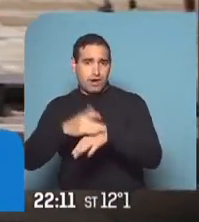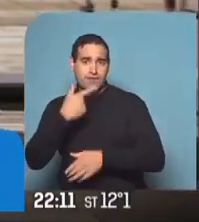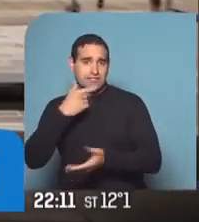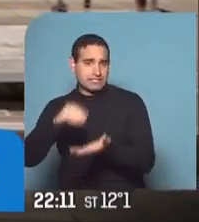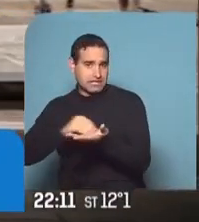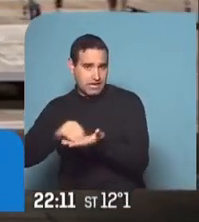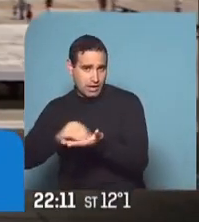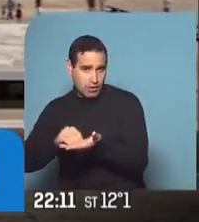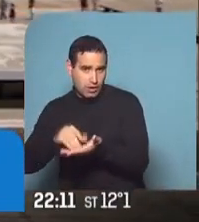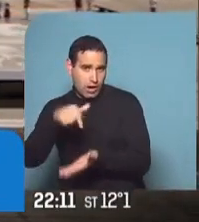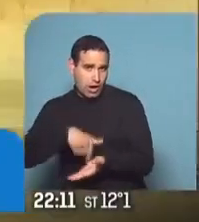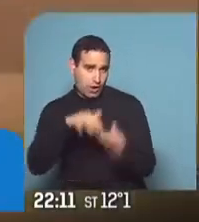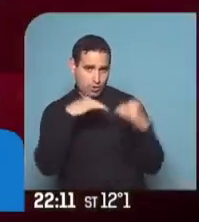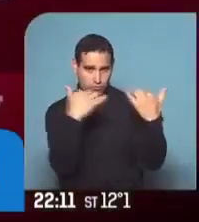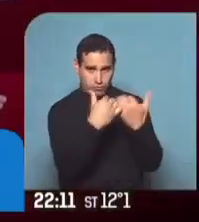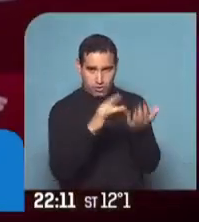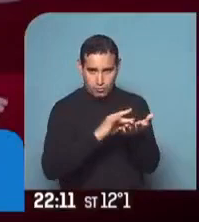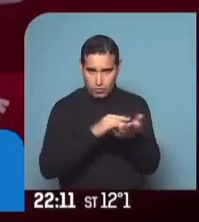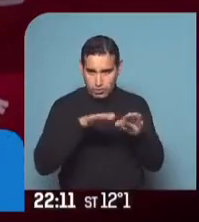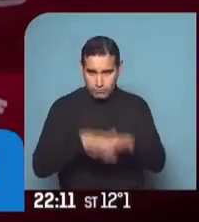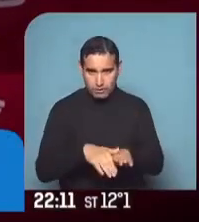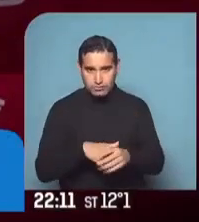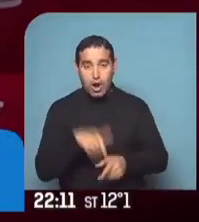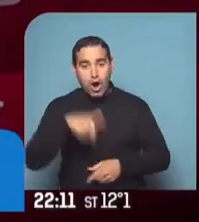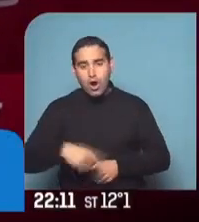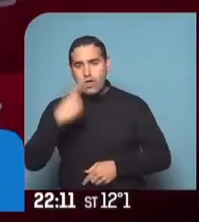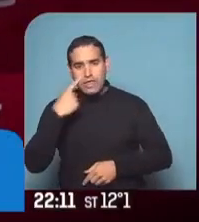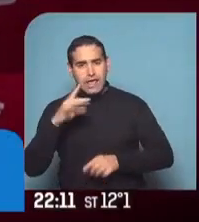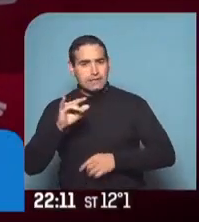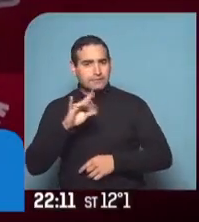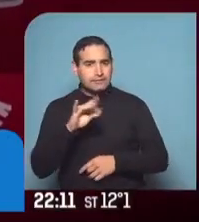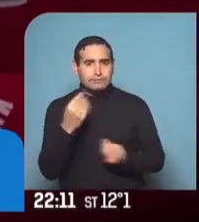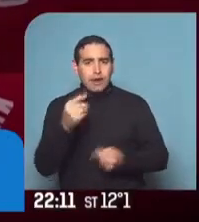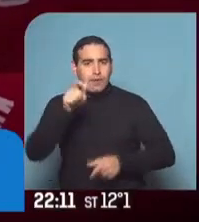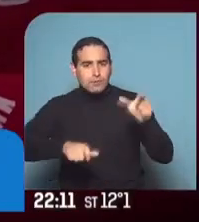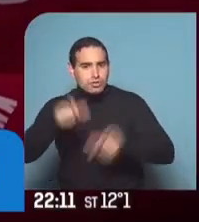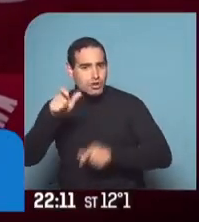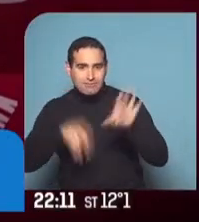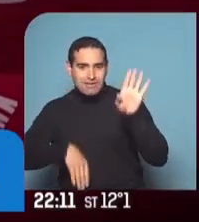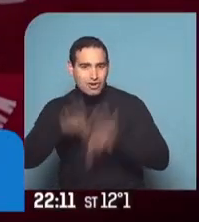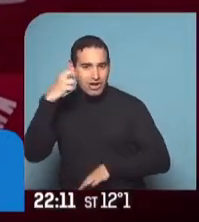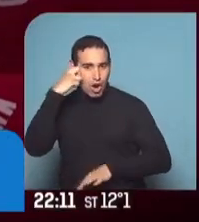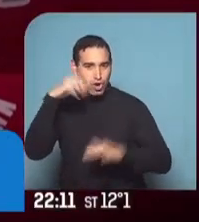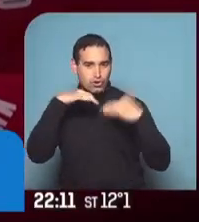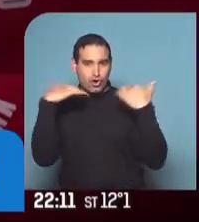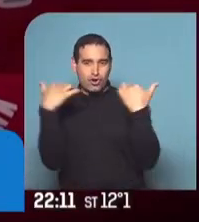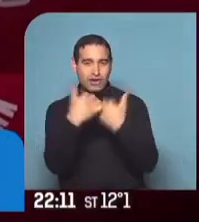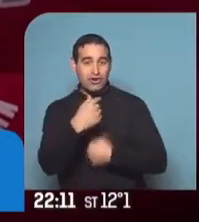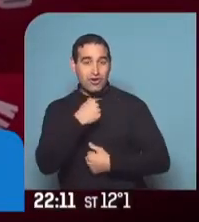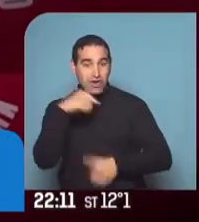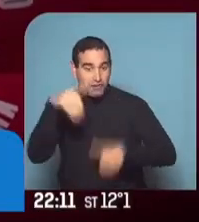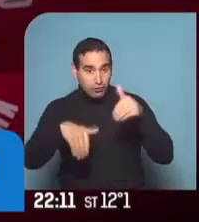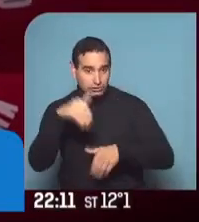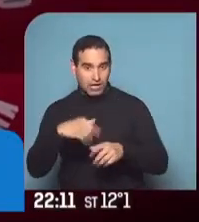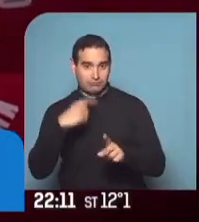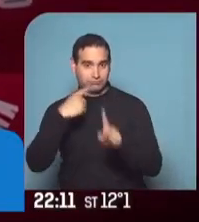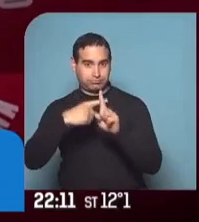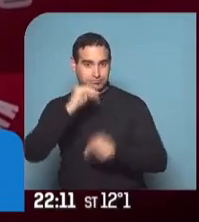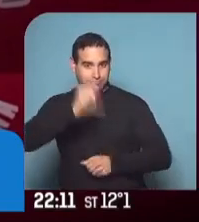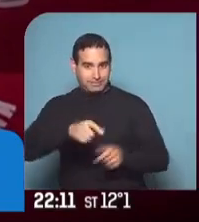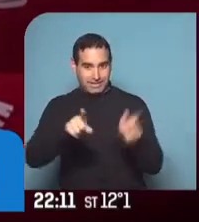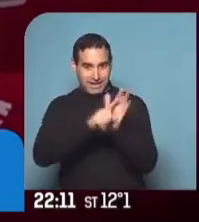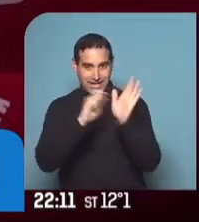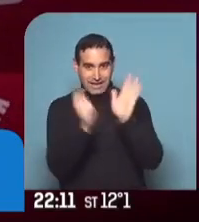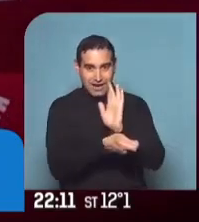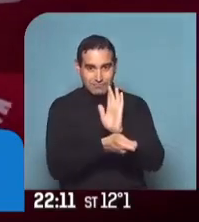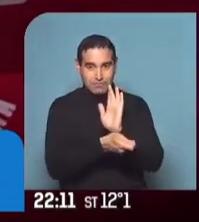receso parlamentario. Hoje é um dia muito difícil, que a gente vê que a maioria no Congresso quer votar a favor. A nossa bancada,